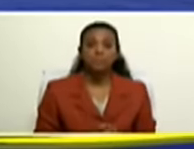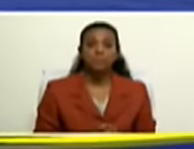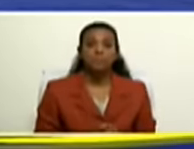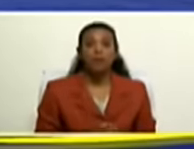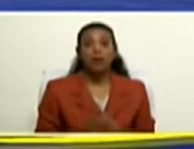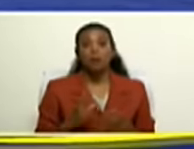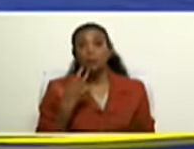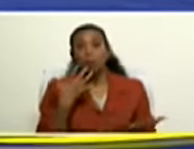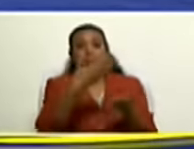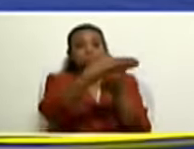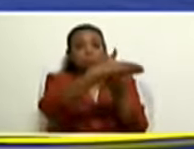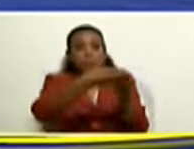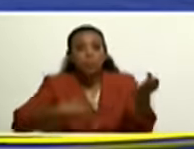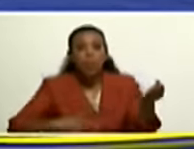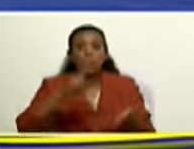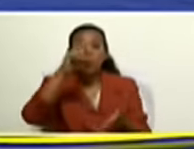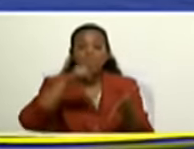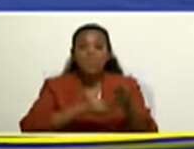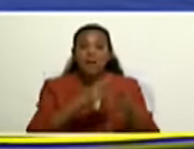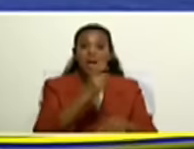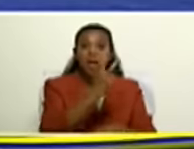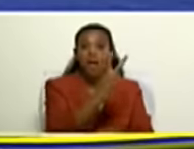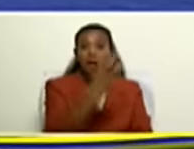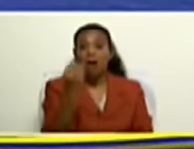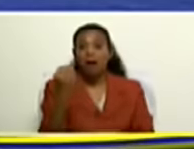llegó con los buenos oficios hasta el 2014.